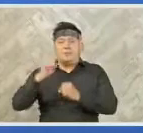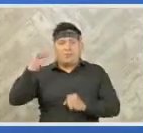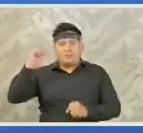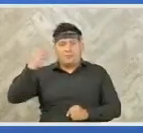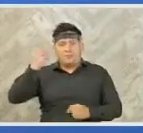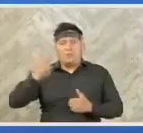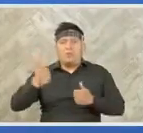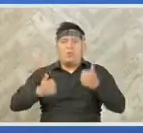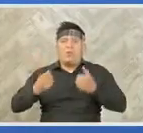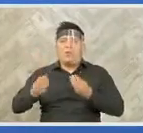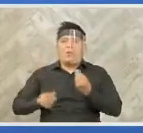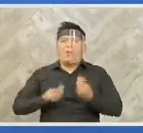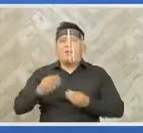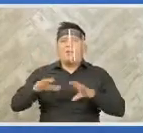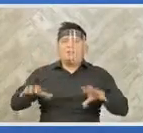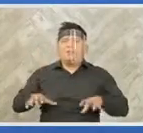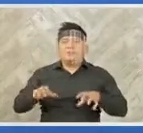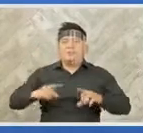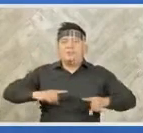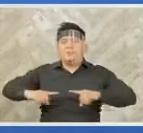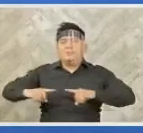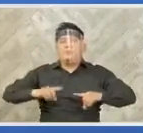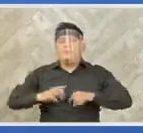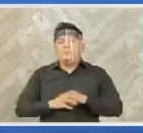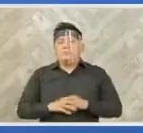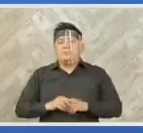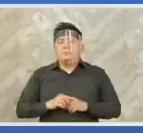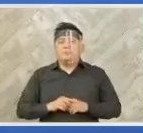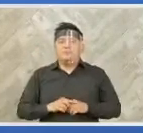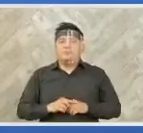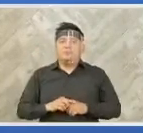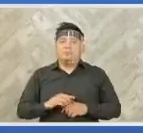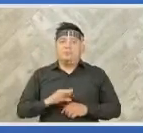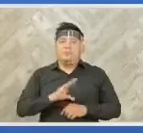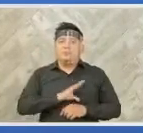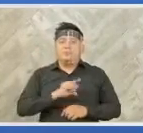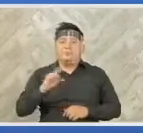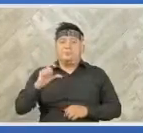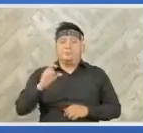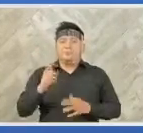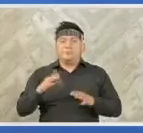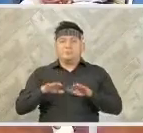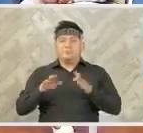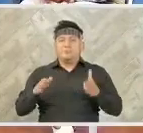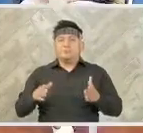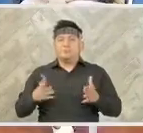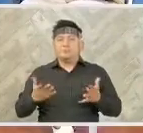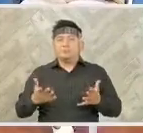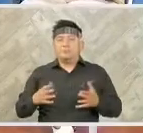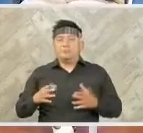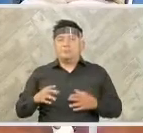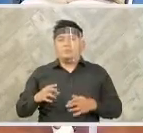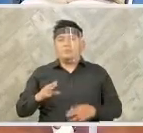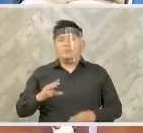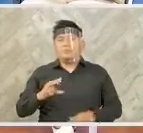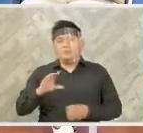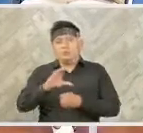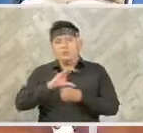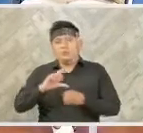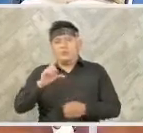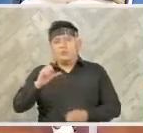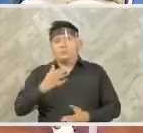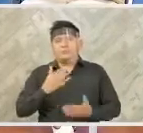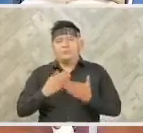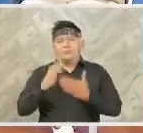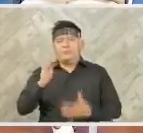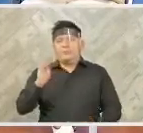desarrollaron por parte de la administración para empoderar finalmente a la mesa municipal. Muy bien, pues Viviana, como hemos visto